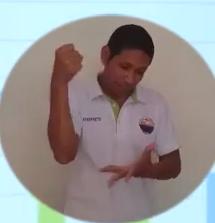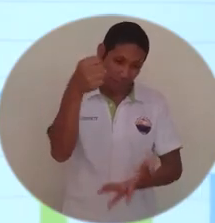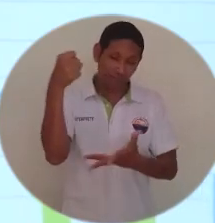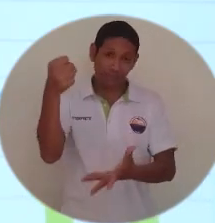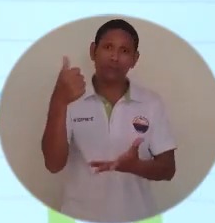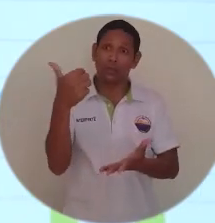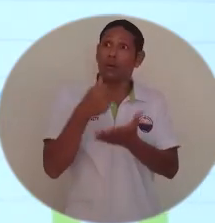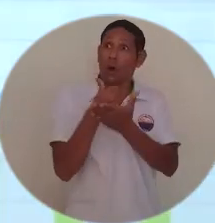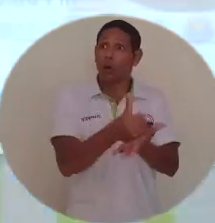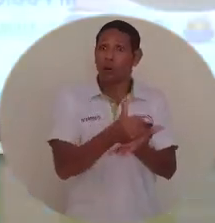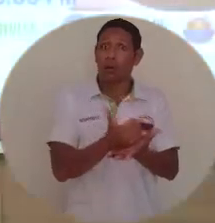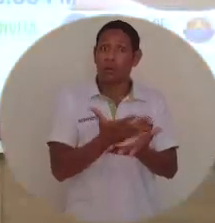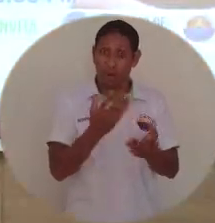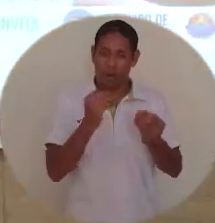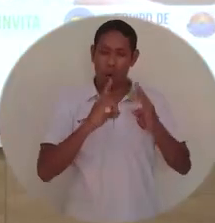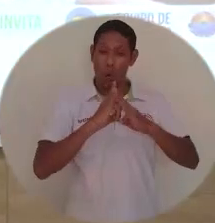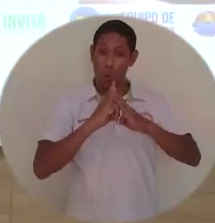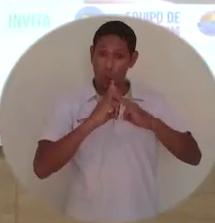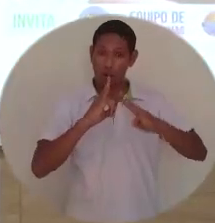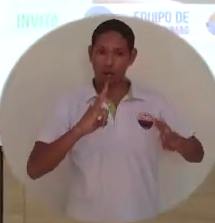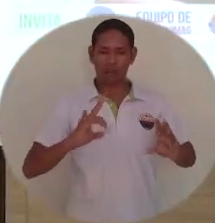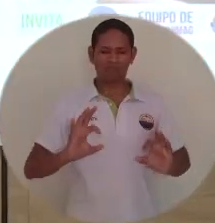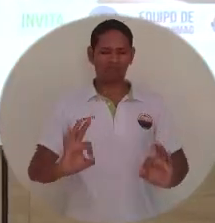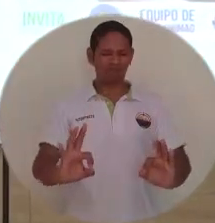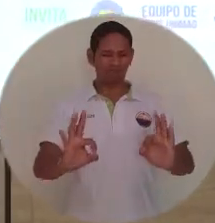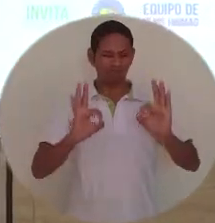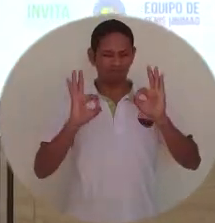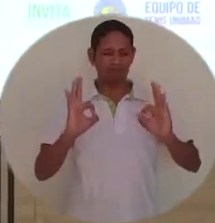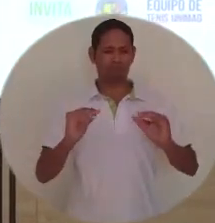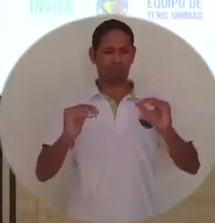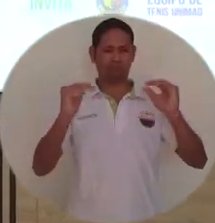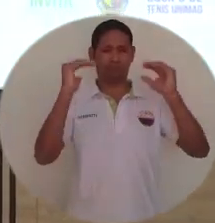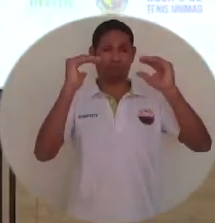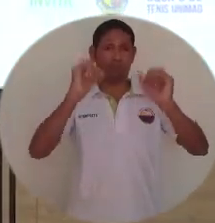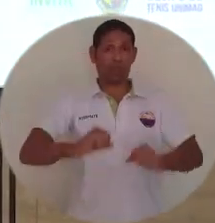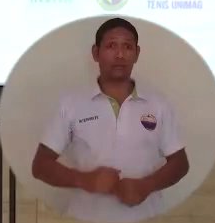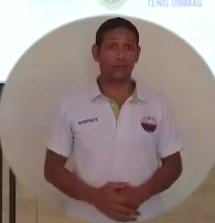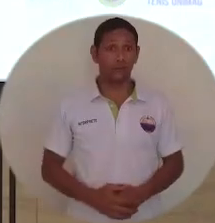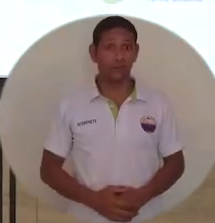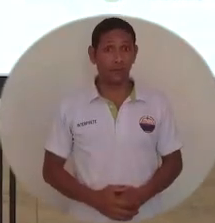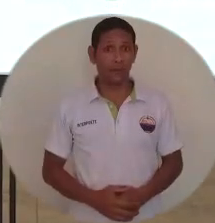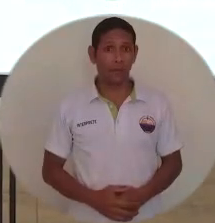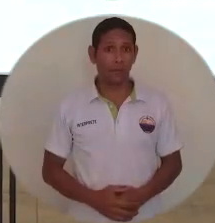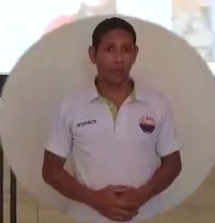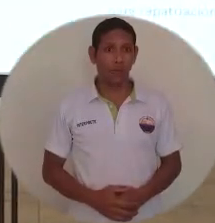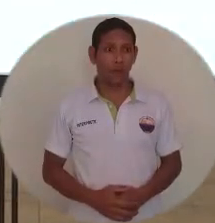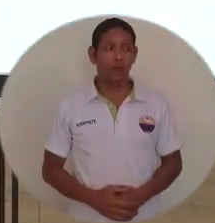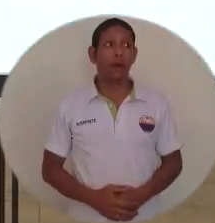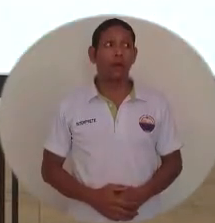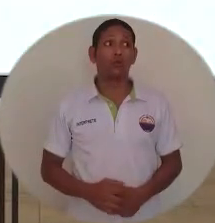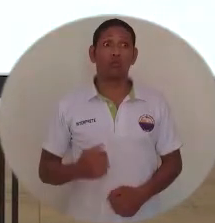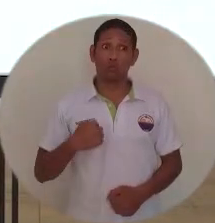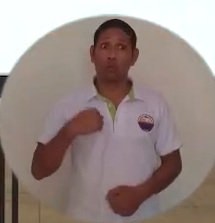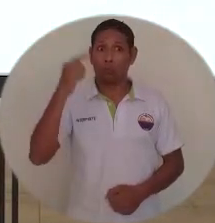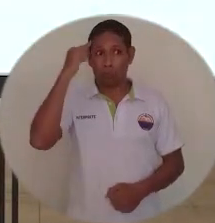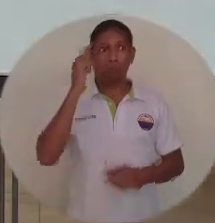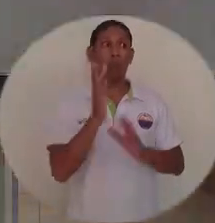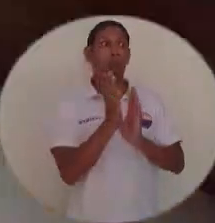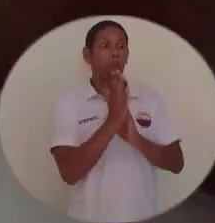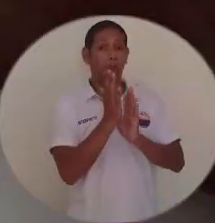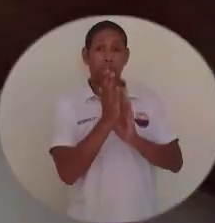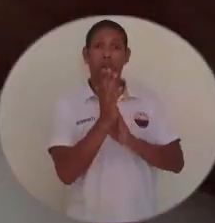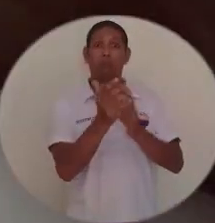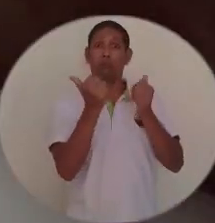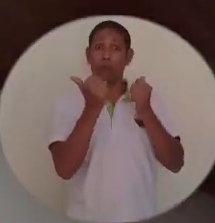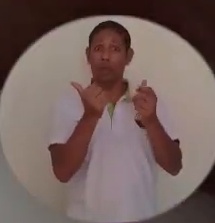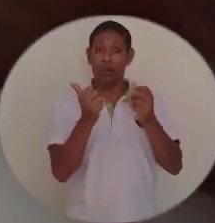y así poder seguir manteniendo a la universidad con los estándares de calidad que hoy en día se mantienen. Celebro esta decisión,